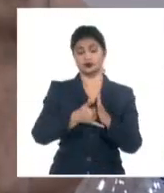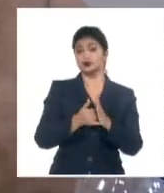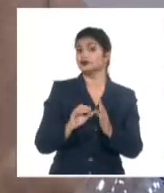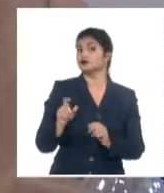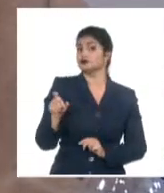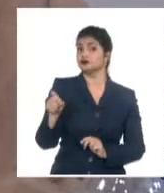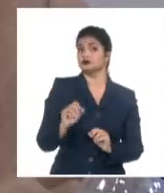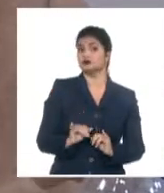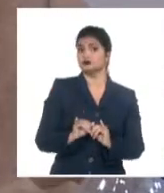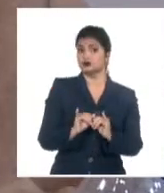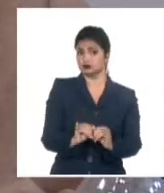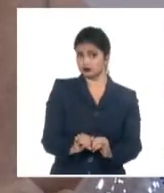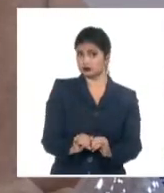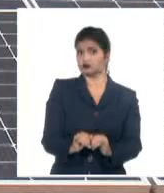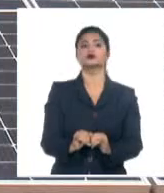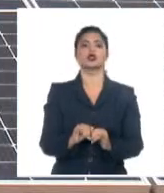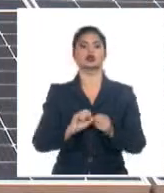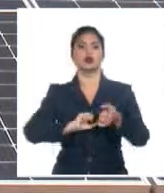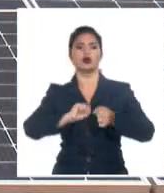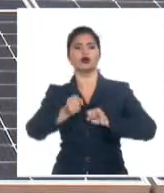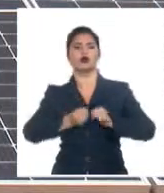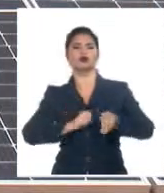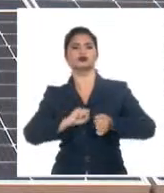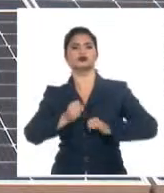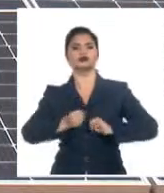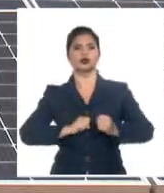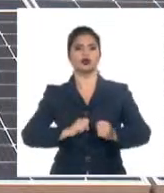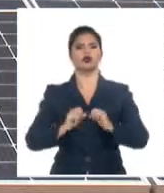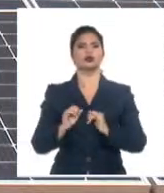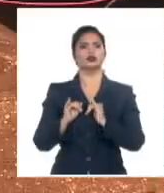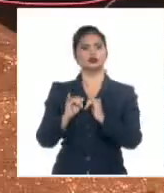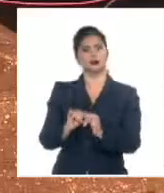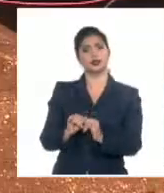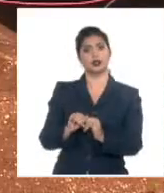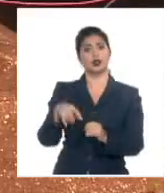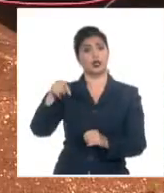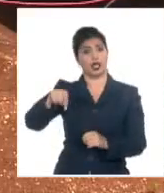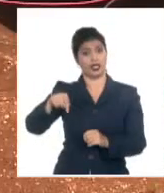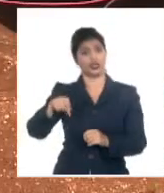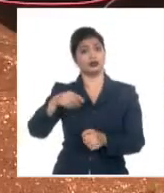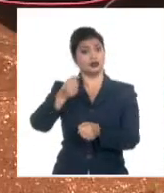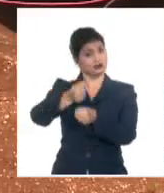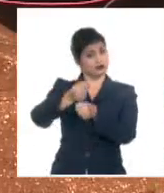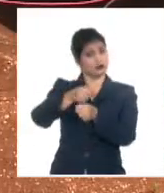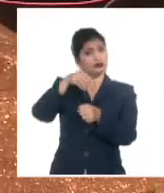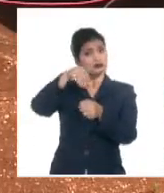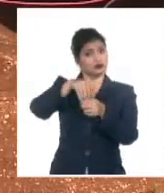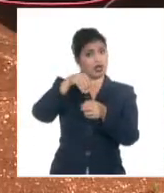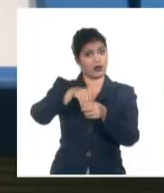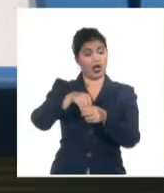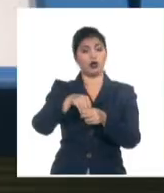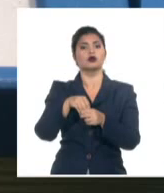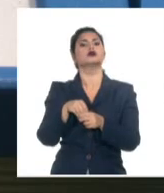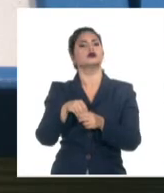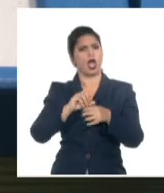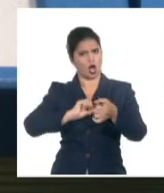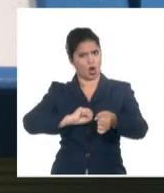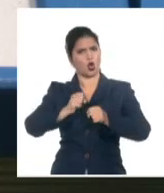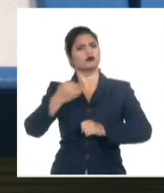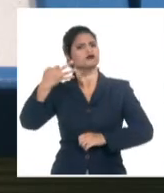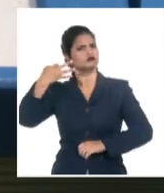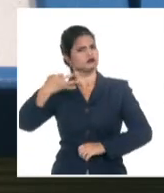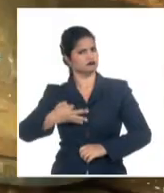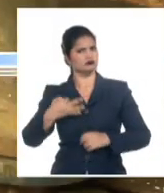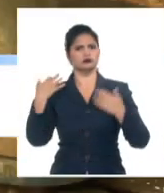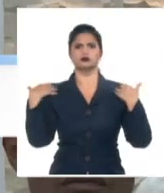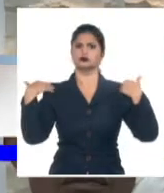el ejercicio al control interno reconoce que en esta OSDE hay un adecuado control en la